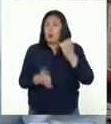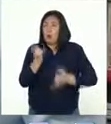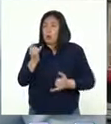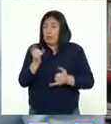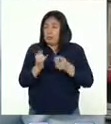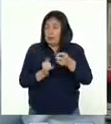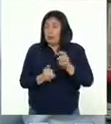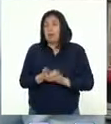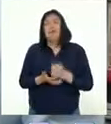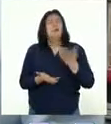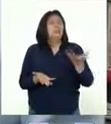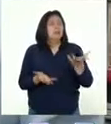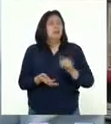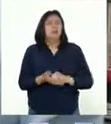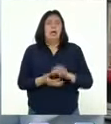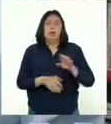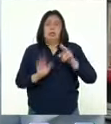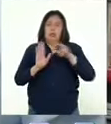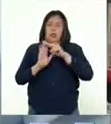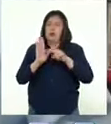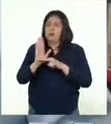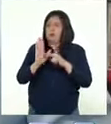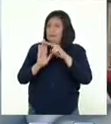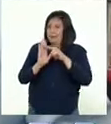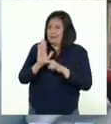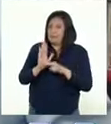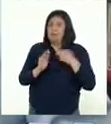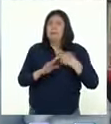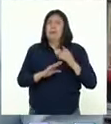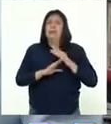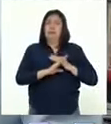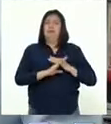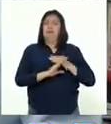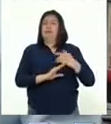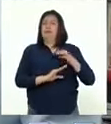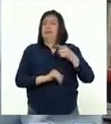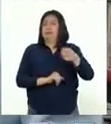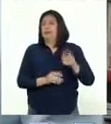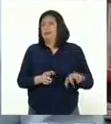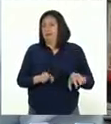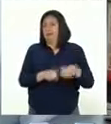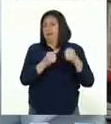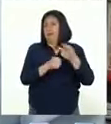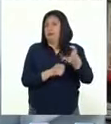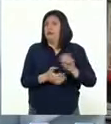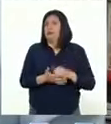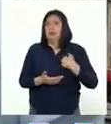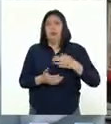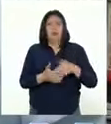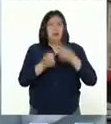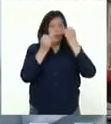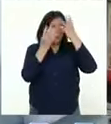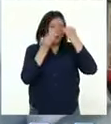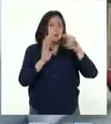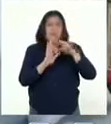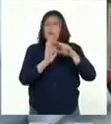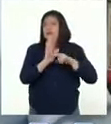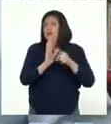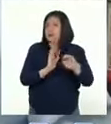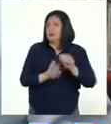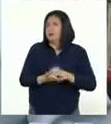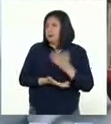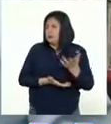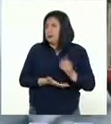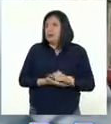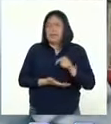último punto es que hay normas para prevenir justamente ese desastre. Tenemos que seguir las normas.